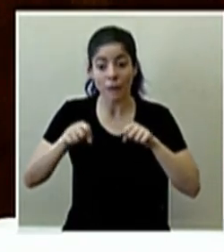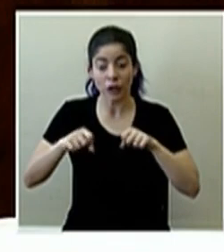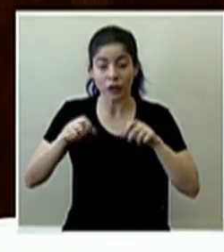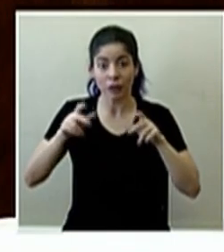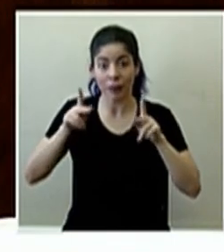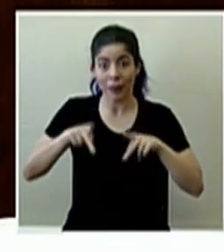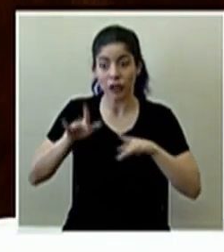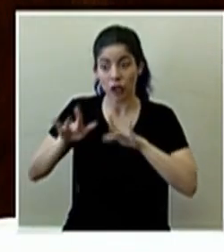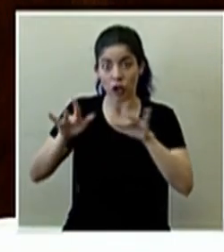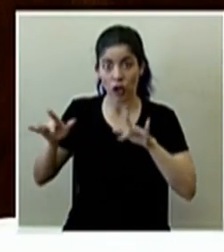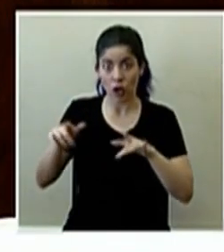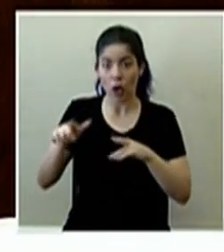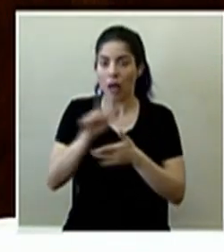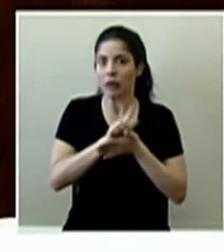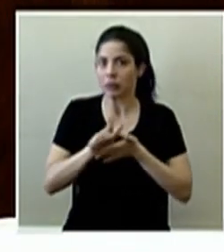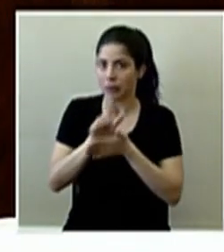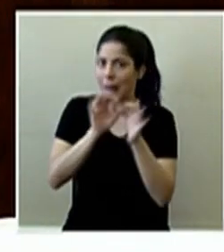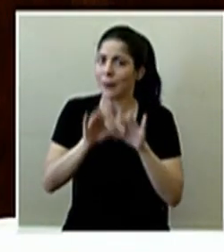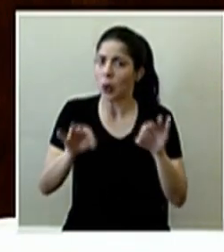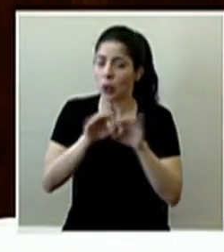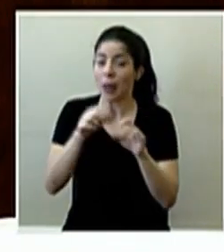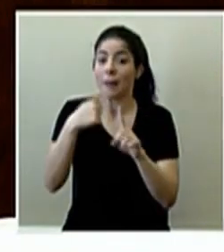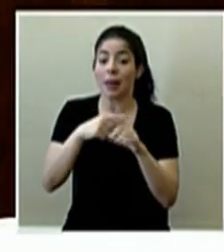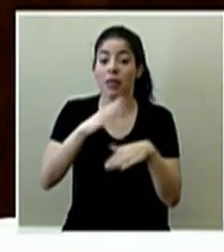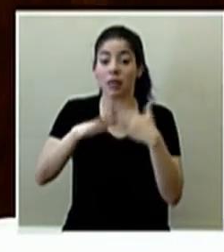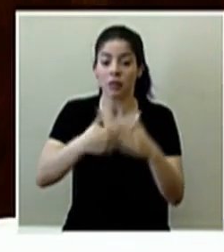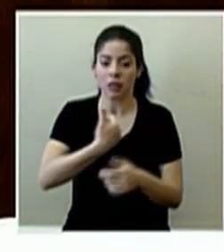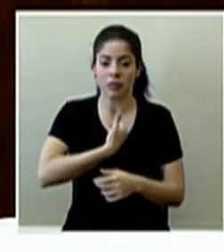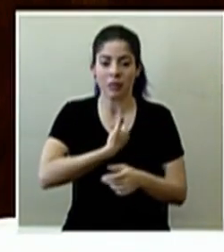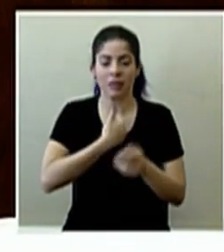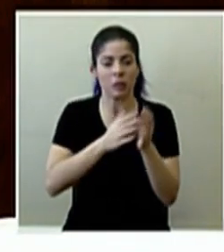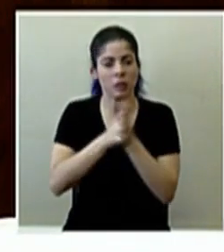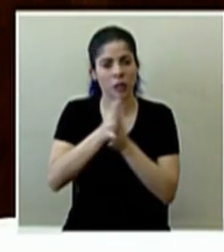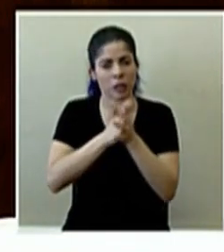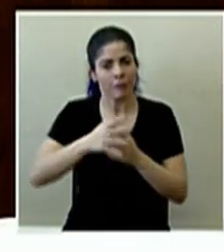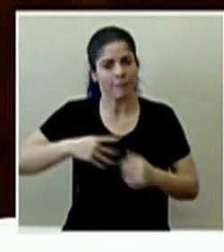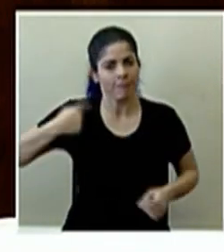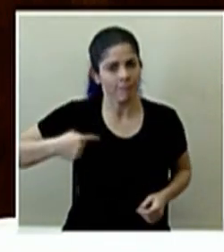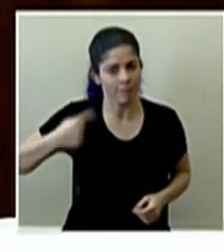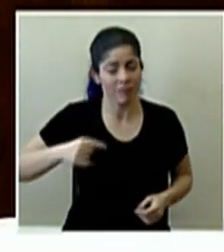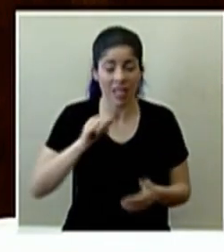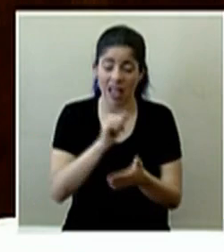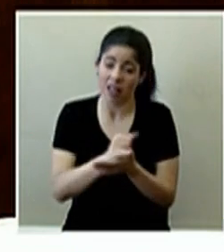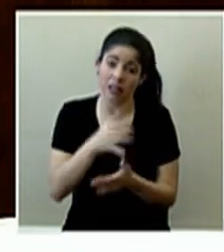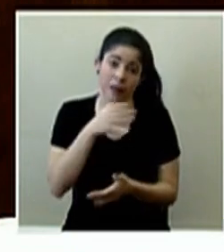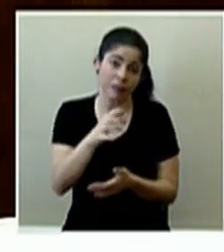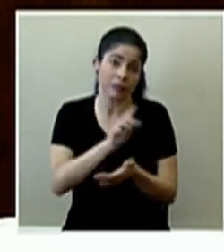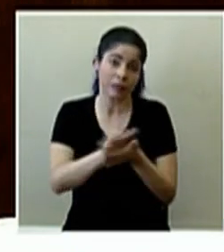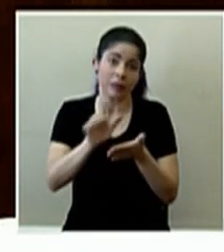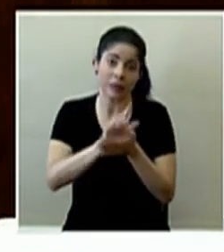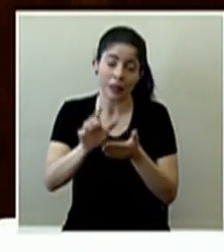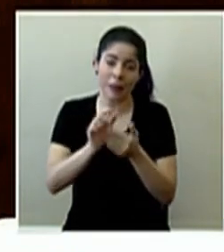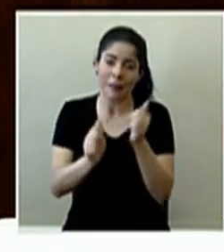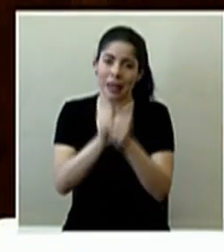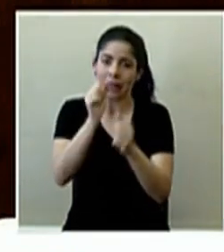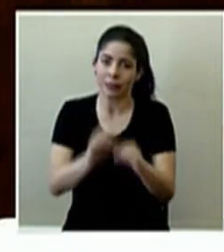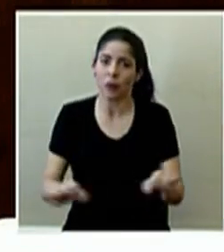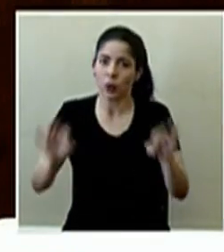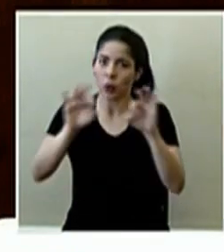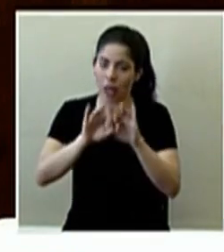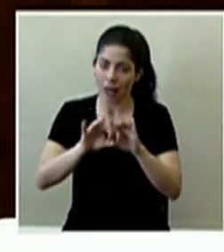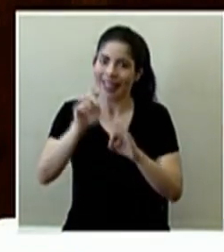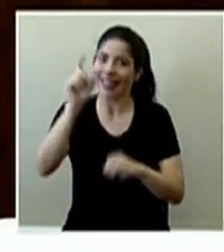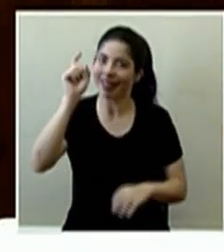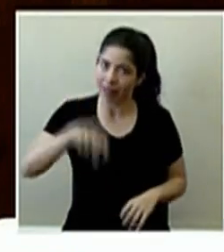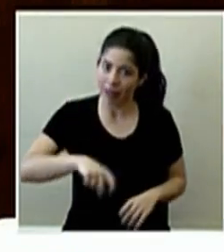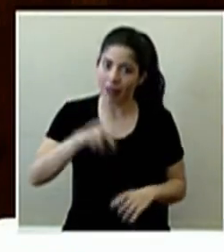tocado el cliente, y eso es una cosa muy importante, y lavarse las manos continuamente. Esas son las medidas higiénico-sanitarias más importantes